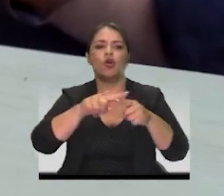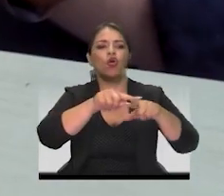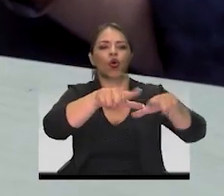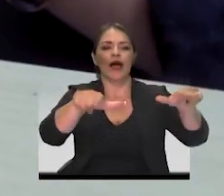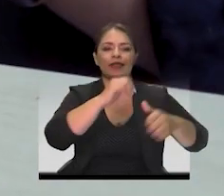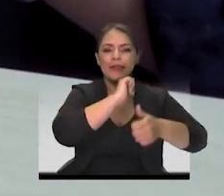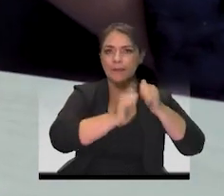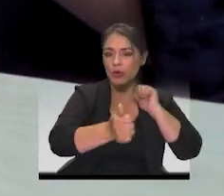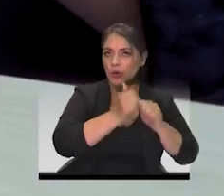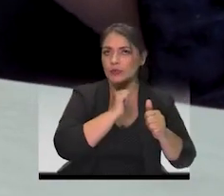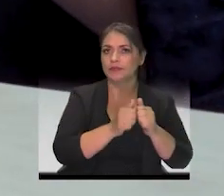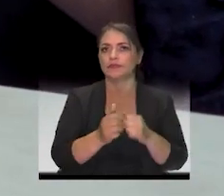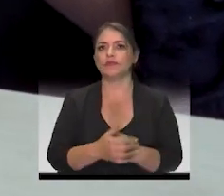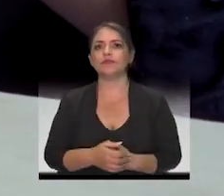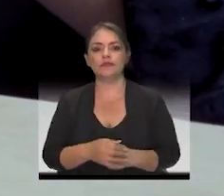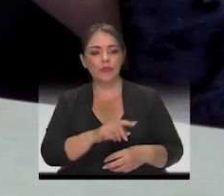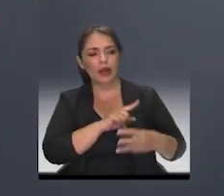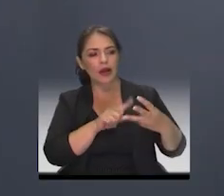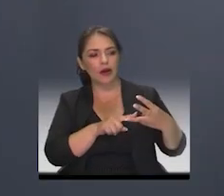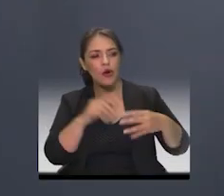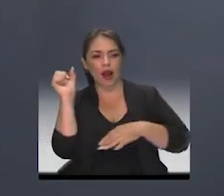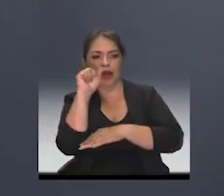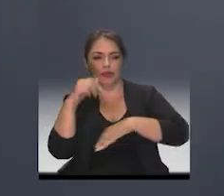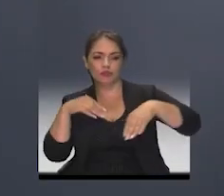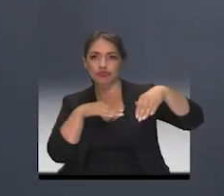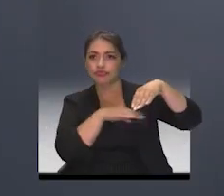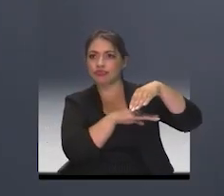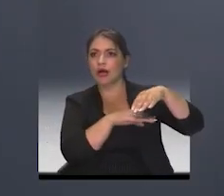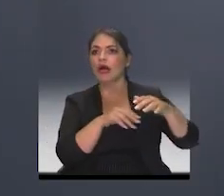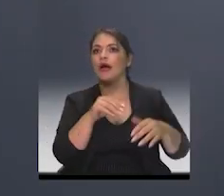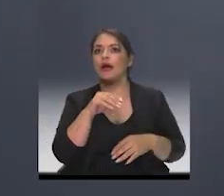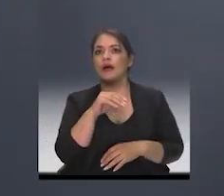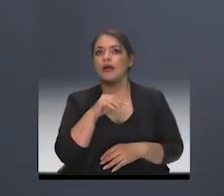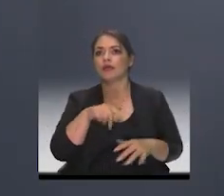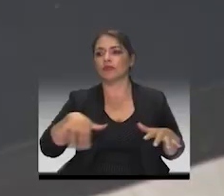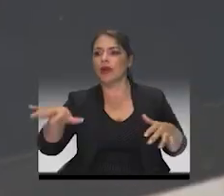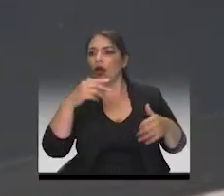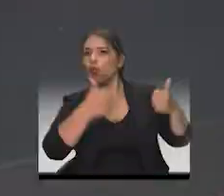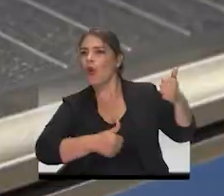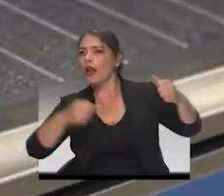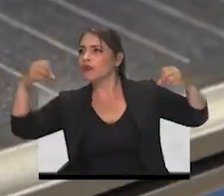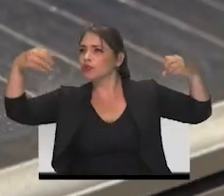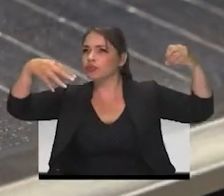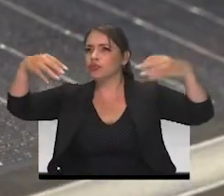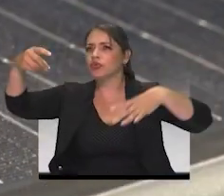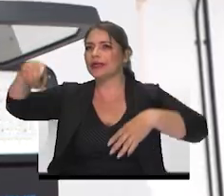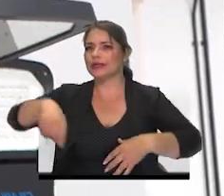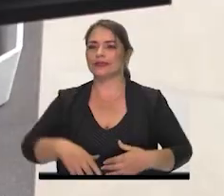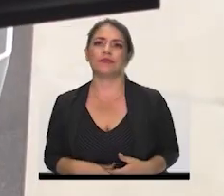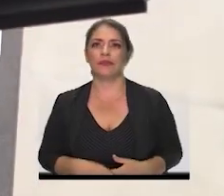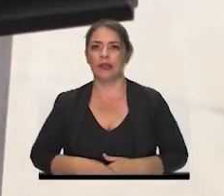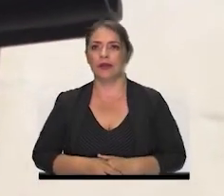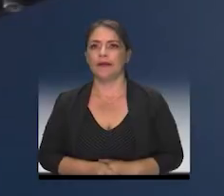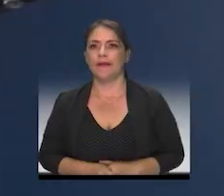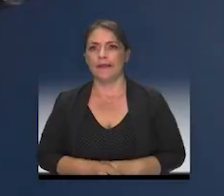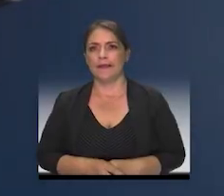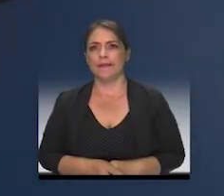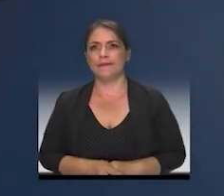recreativo, estacionamientos o cualquier aplicación que se requiera iluminar.